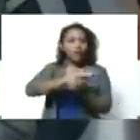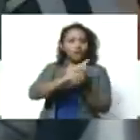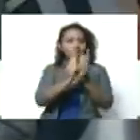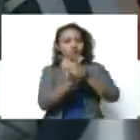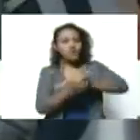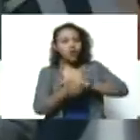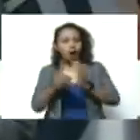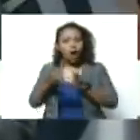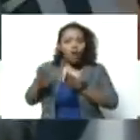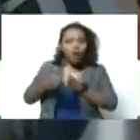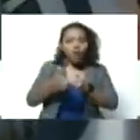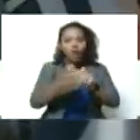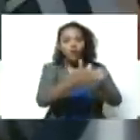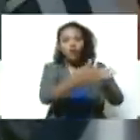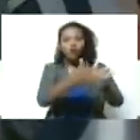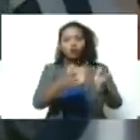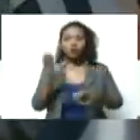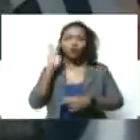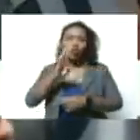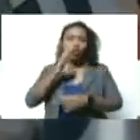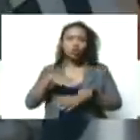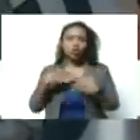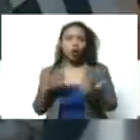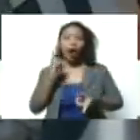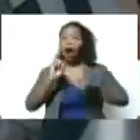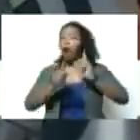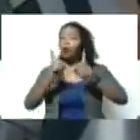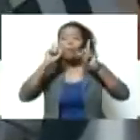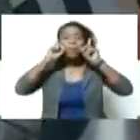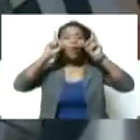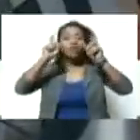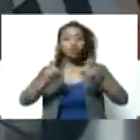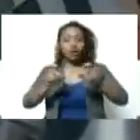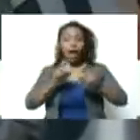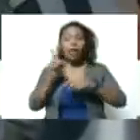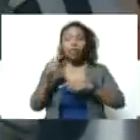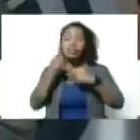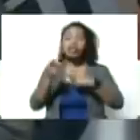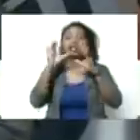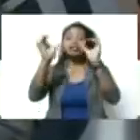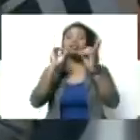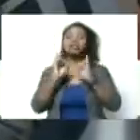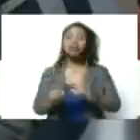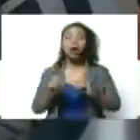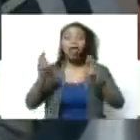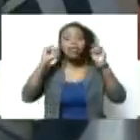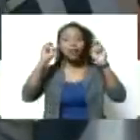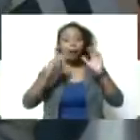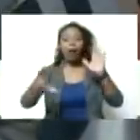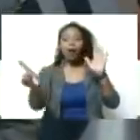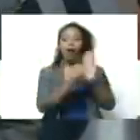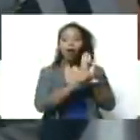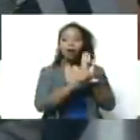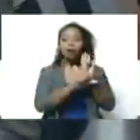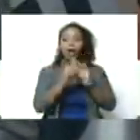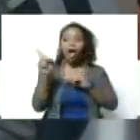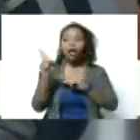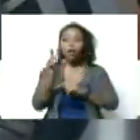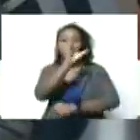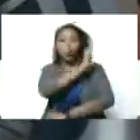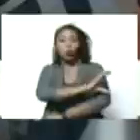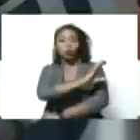la vía de facto, porque algunos profesionales así lo decidan, al margen de la ley, en sus